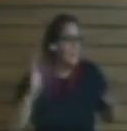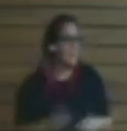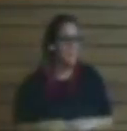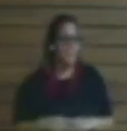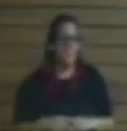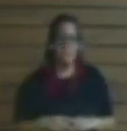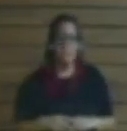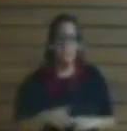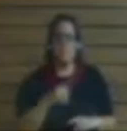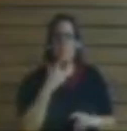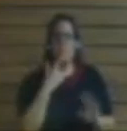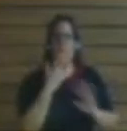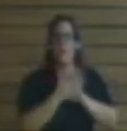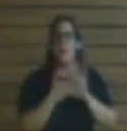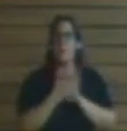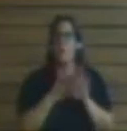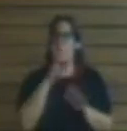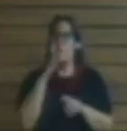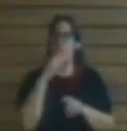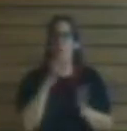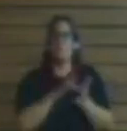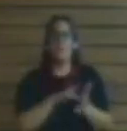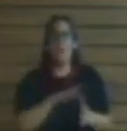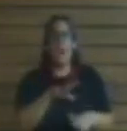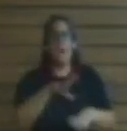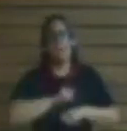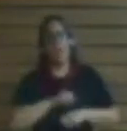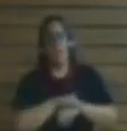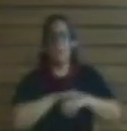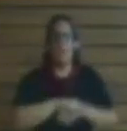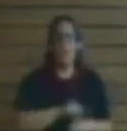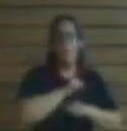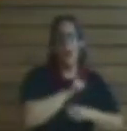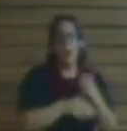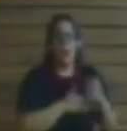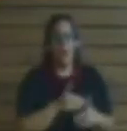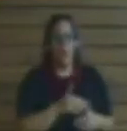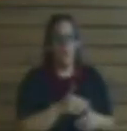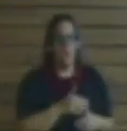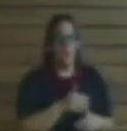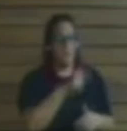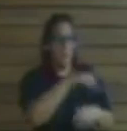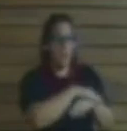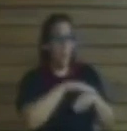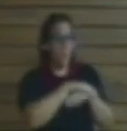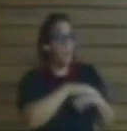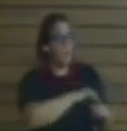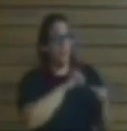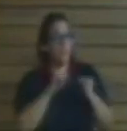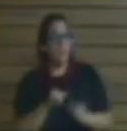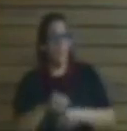habla de que el apocalipsis, no, que es que íbamos a traer el desempleo a este gobierno. Lo que no está trayendo, y es lo que tiene que ser